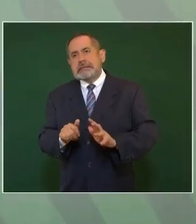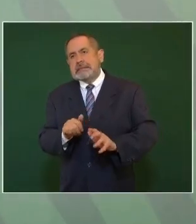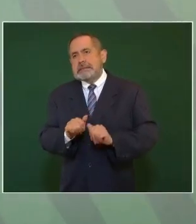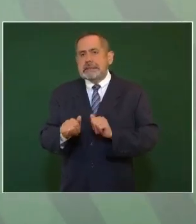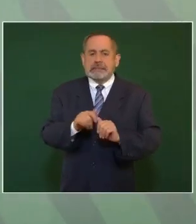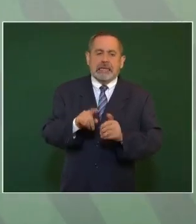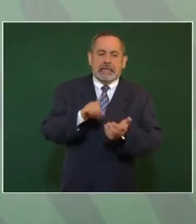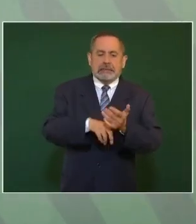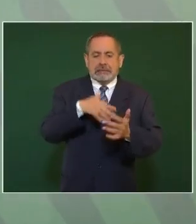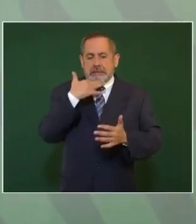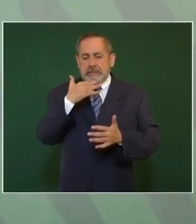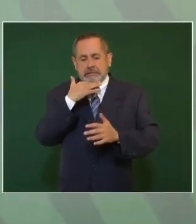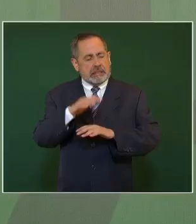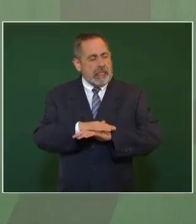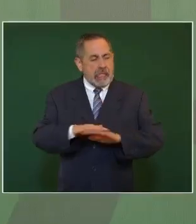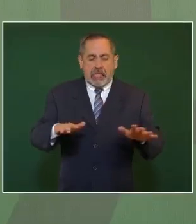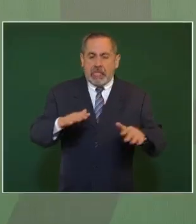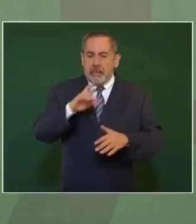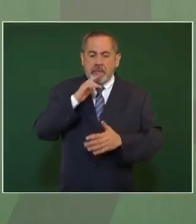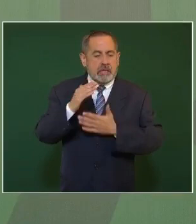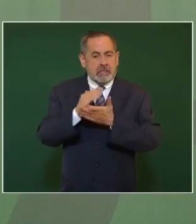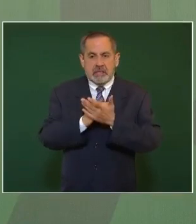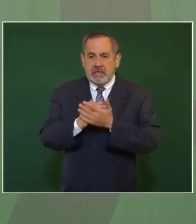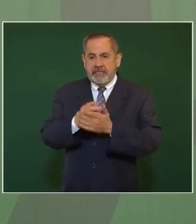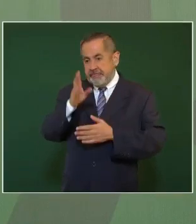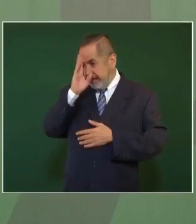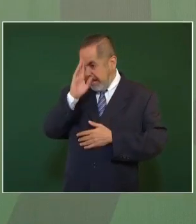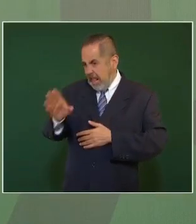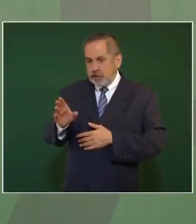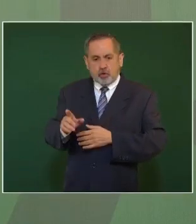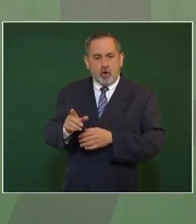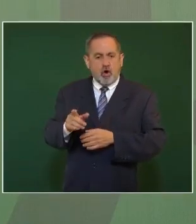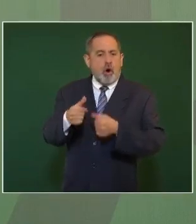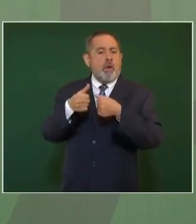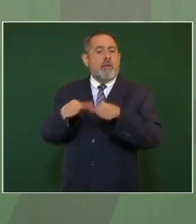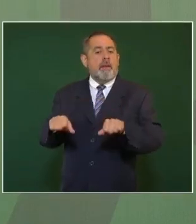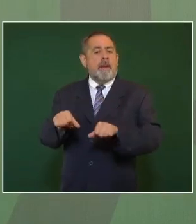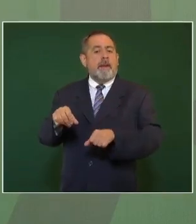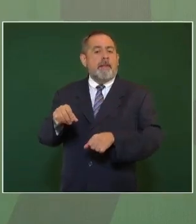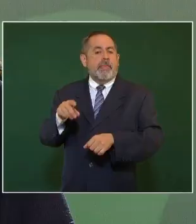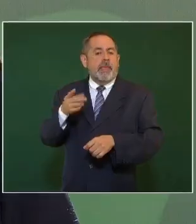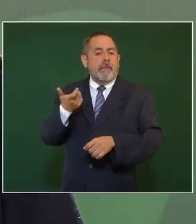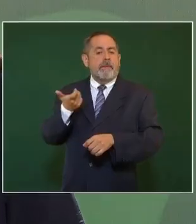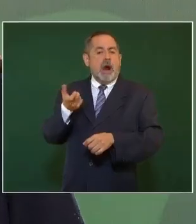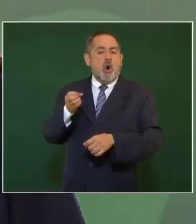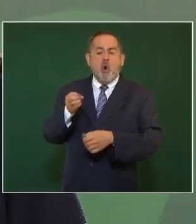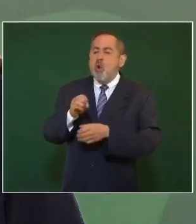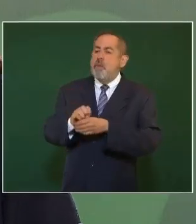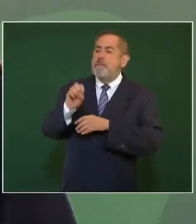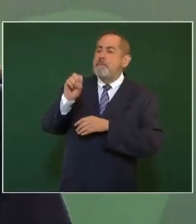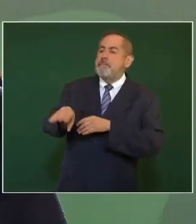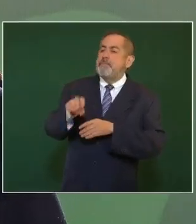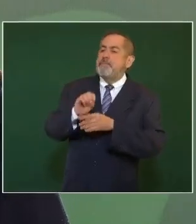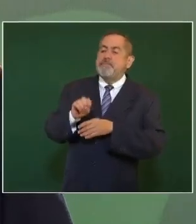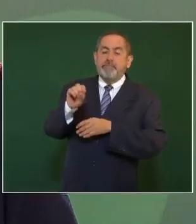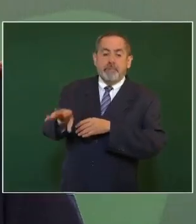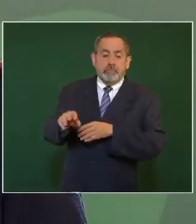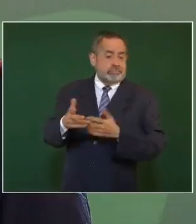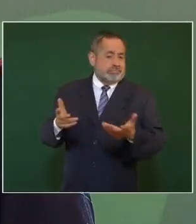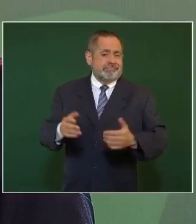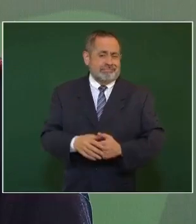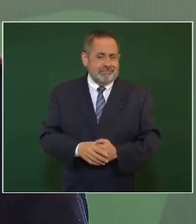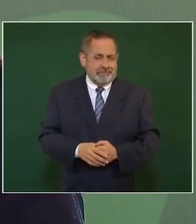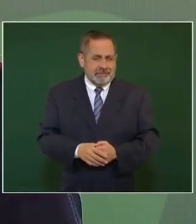a corrupción a los que distribuyen. Y así muchas cosas, por